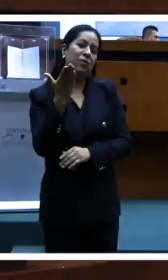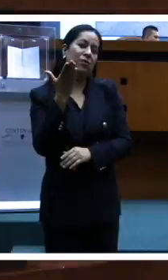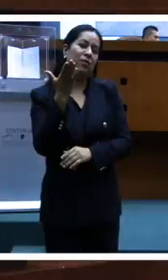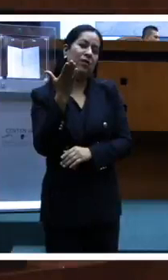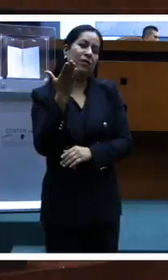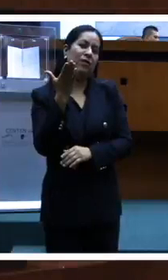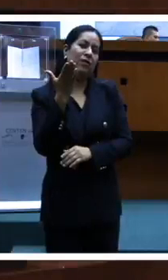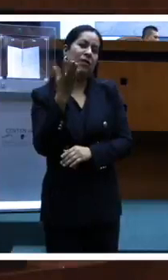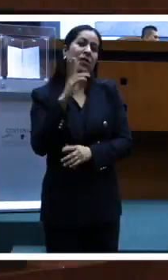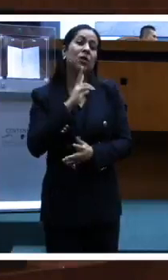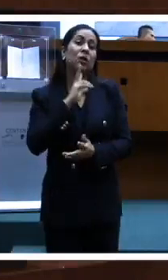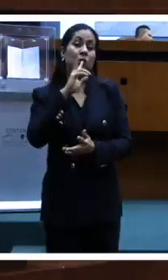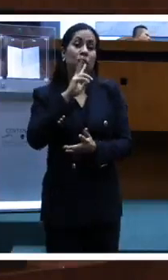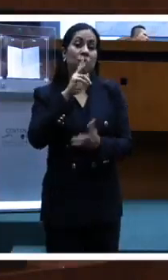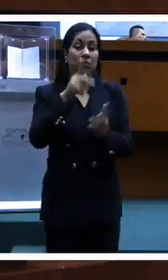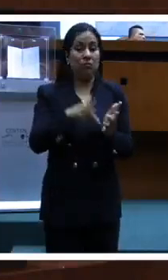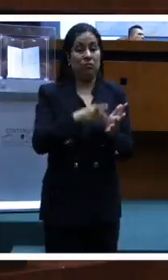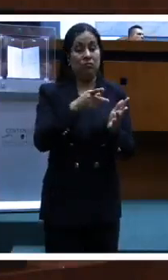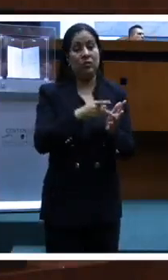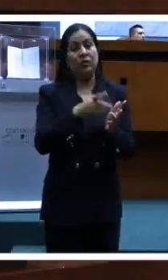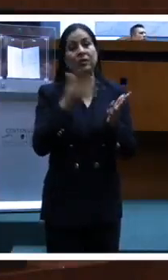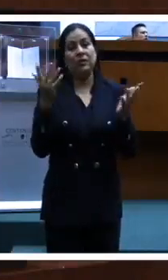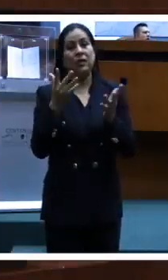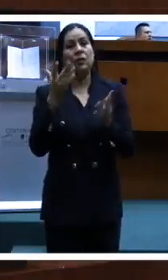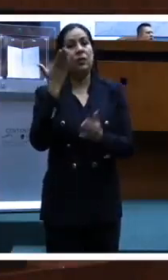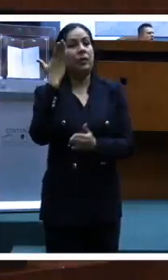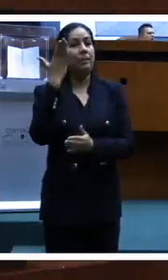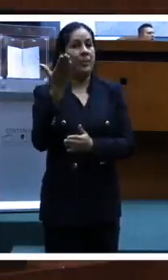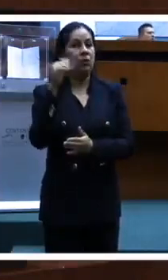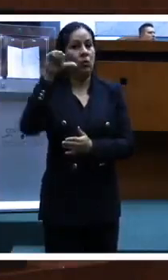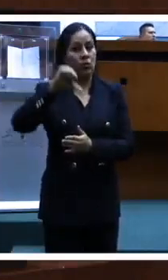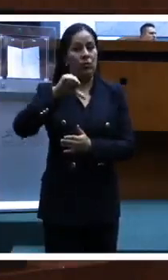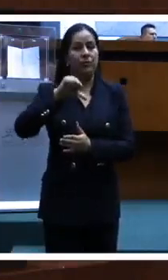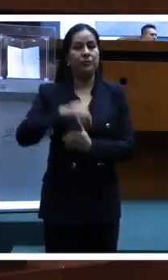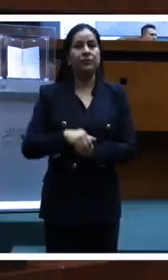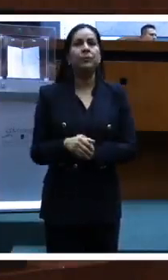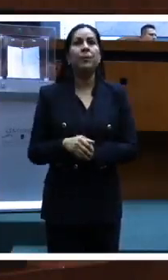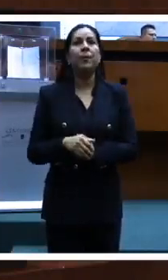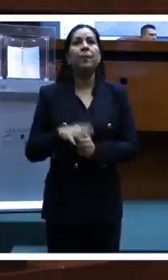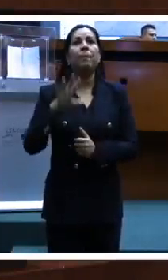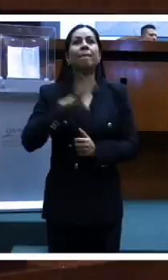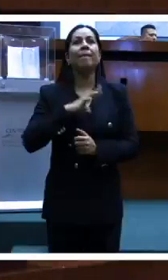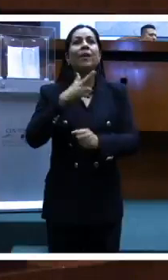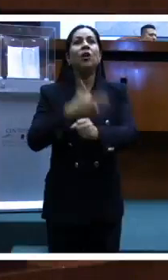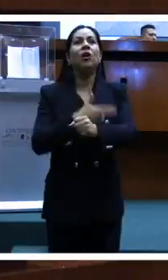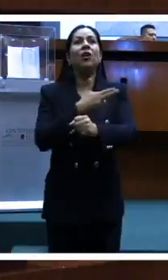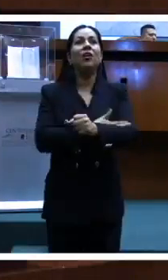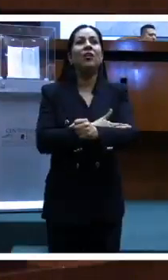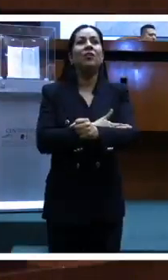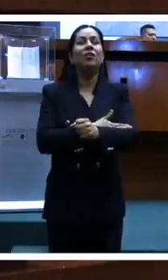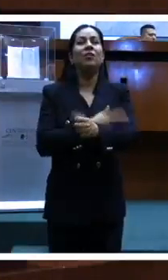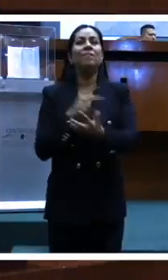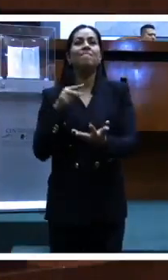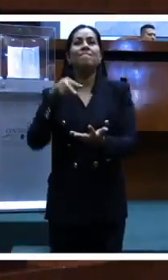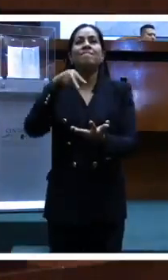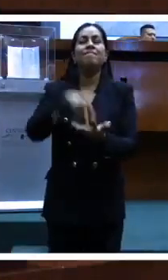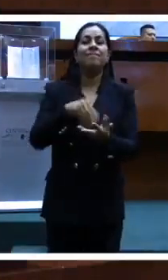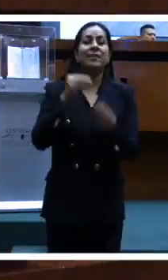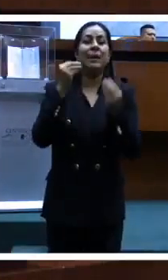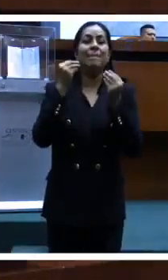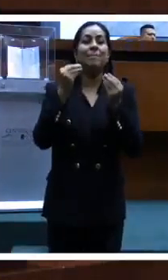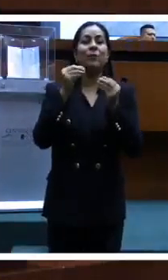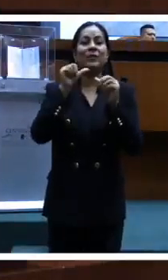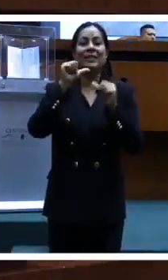que sea portavoz de lo que le voy a solicitar el día de hoy. Tengo el honor de ser portavoz de